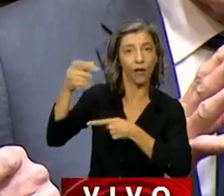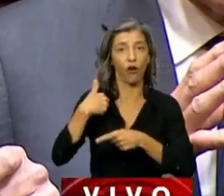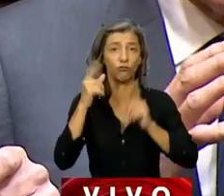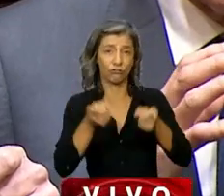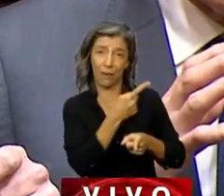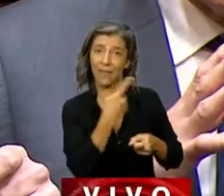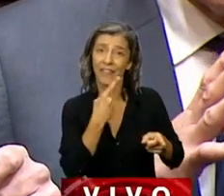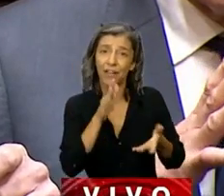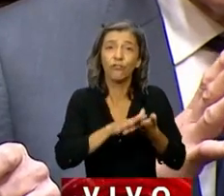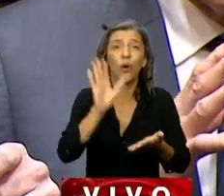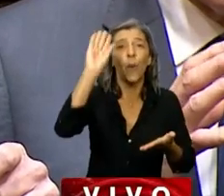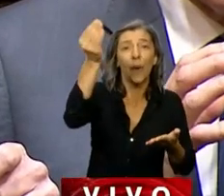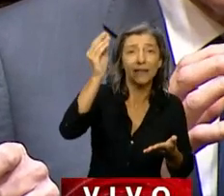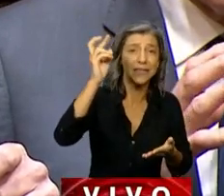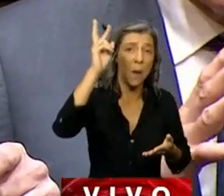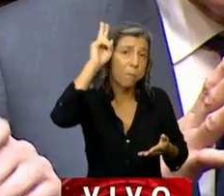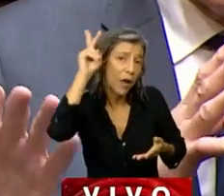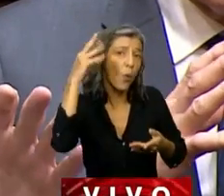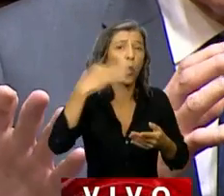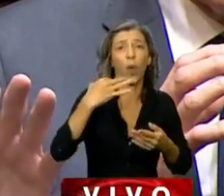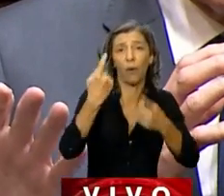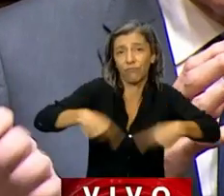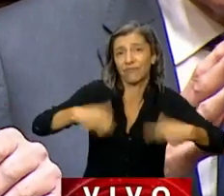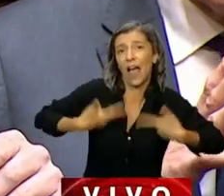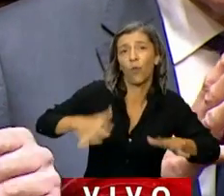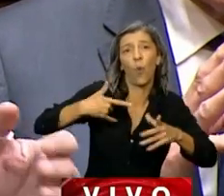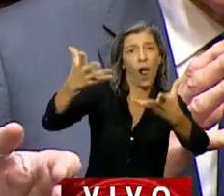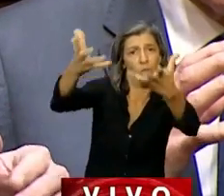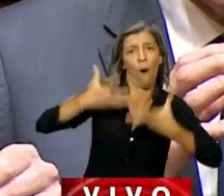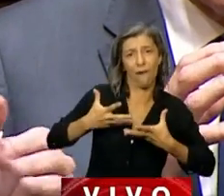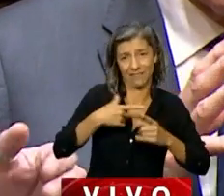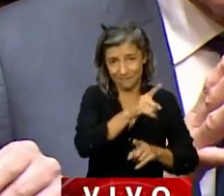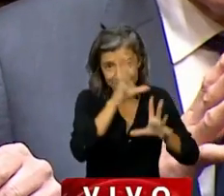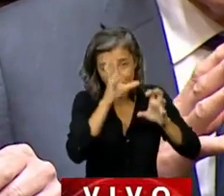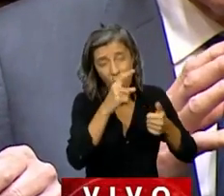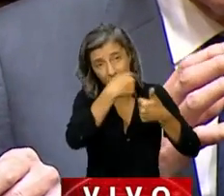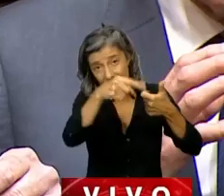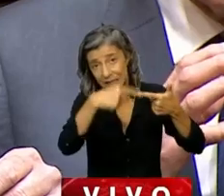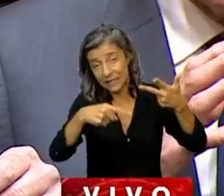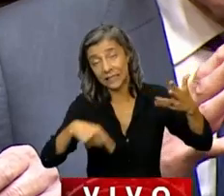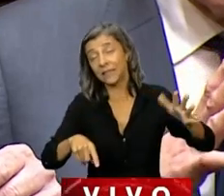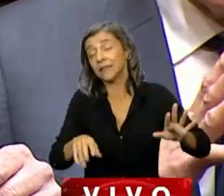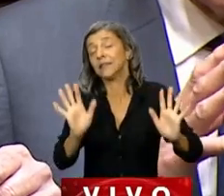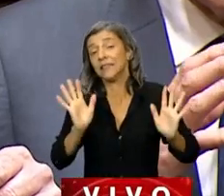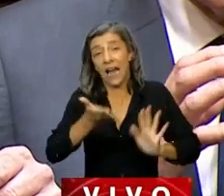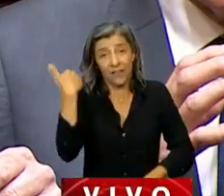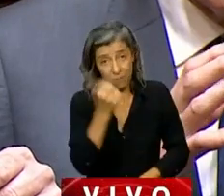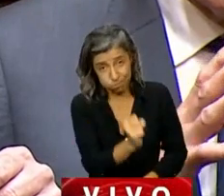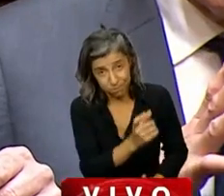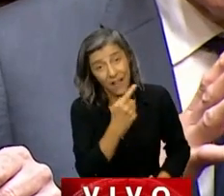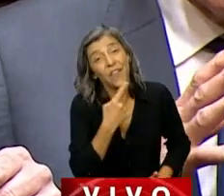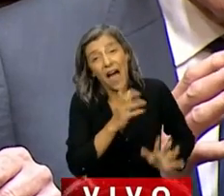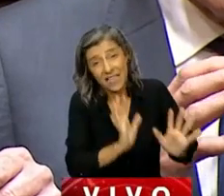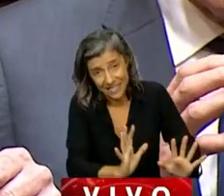que entregar sus recursos naturales. Esperemos que también esta etapa pase a un costado y usted tenga